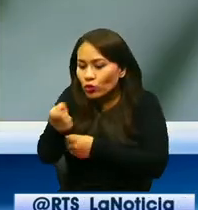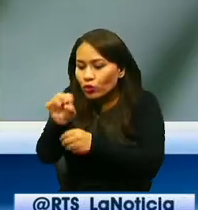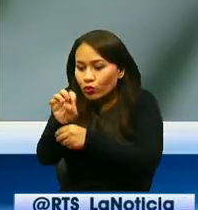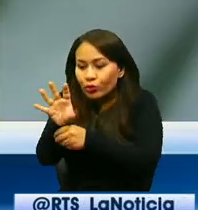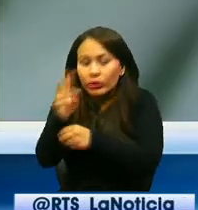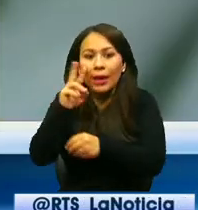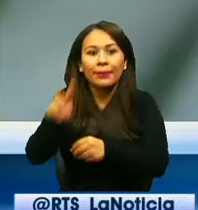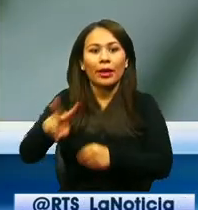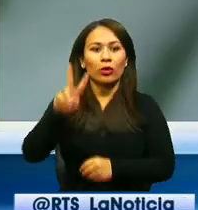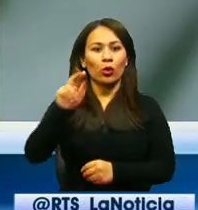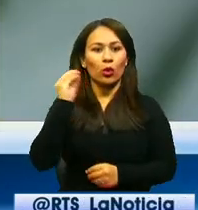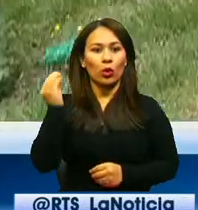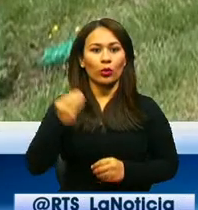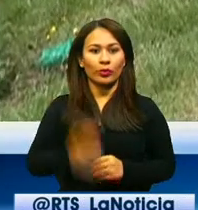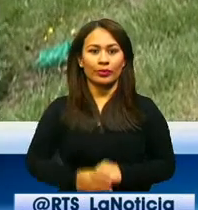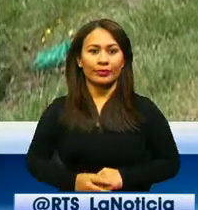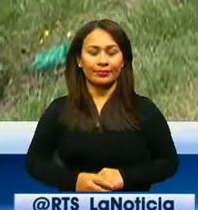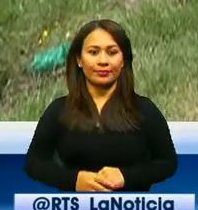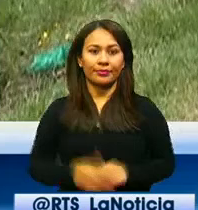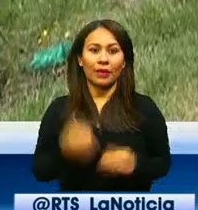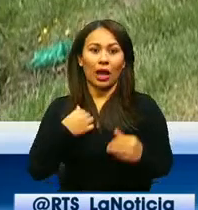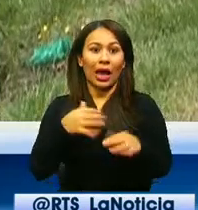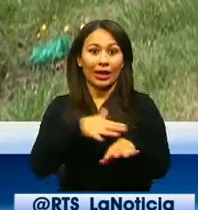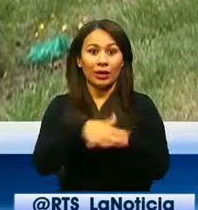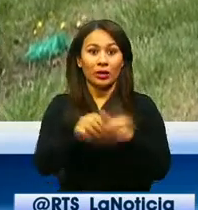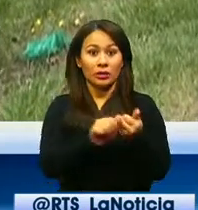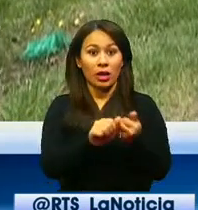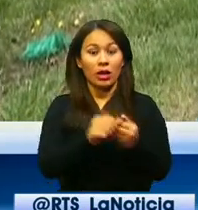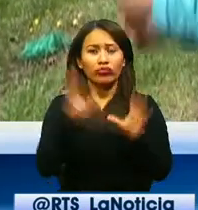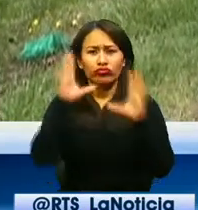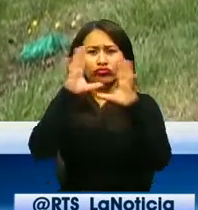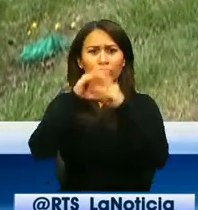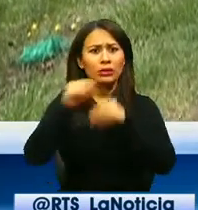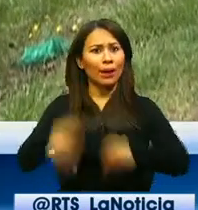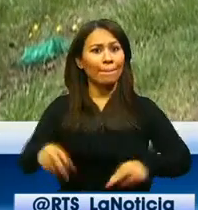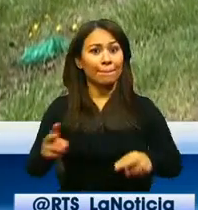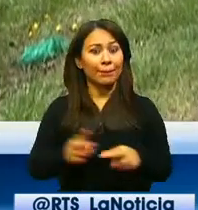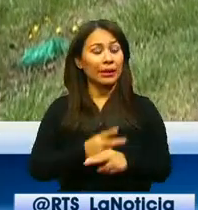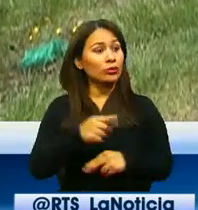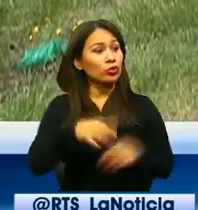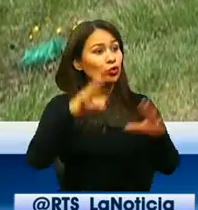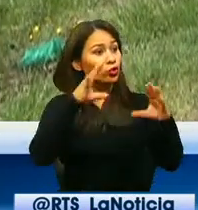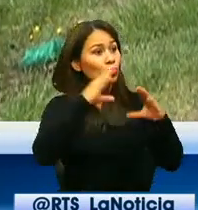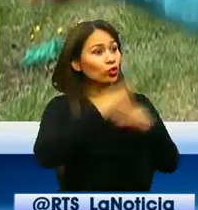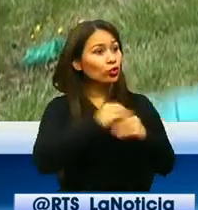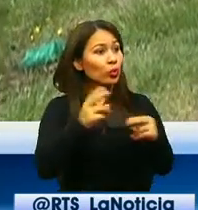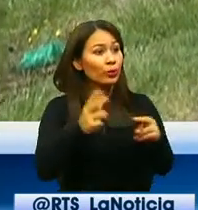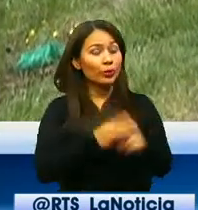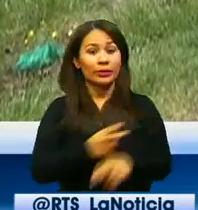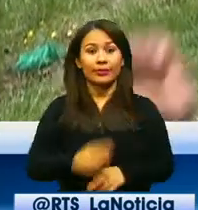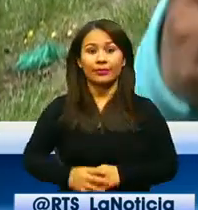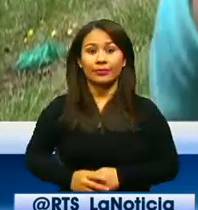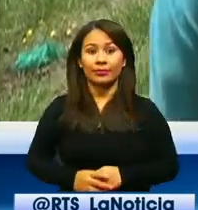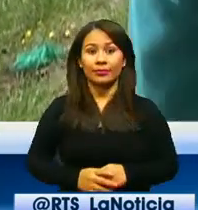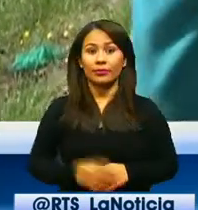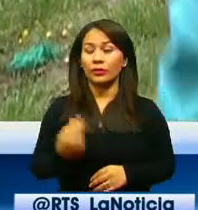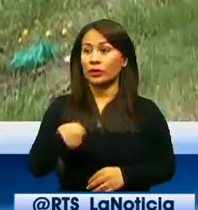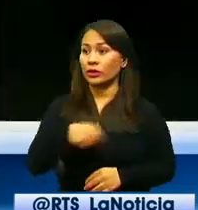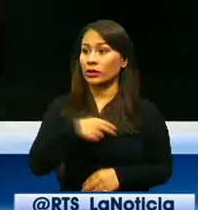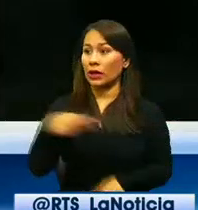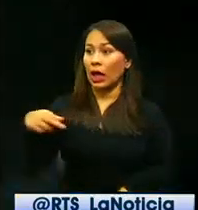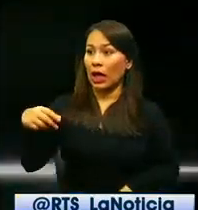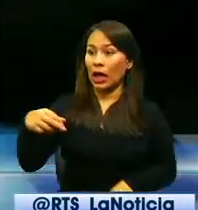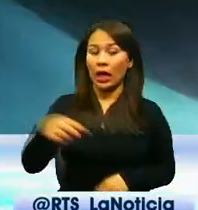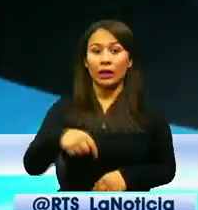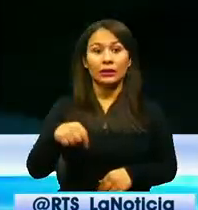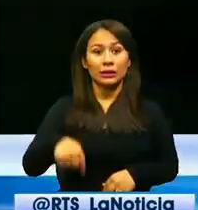dos chicas al filo de una quebrada. Ya nos dio miedo ya andar de noche porque nosotros vivimos todo ese sectorcito de ahí, vivimos. Toca pasar por aquí.